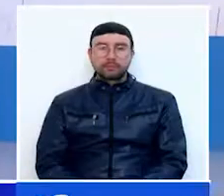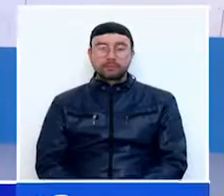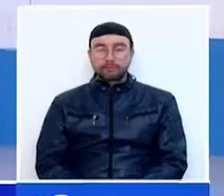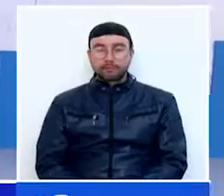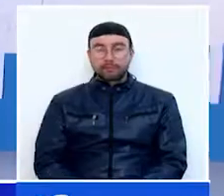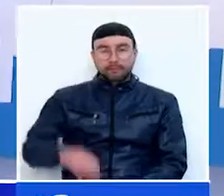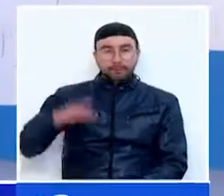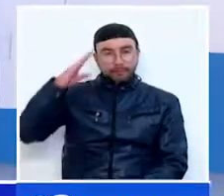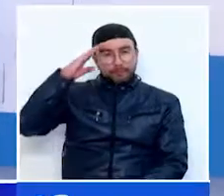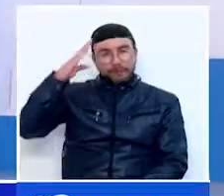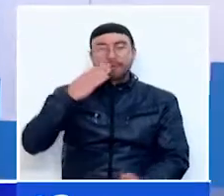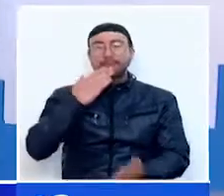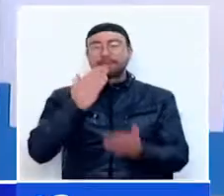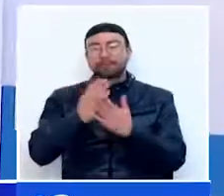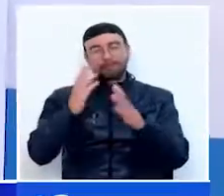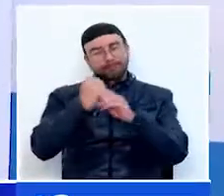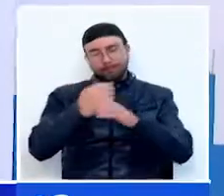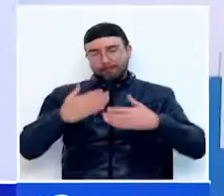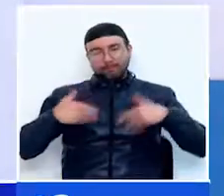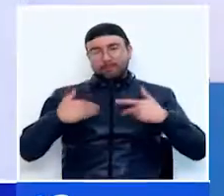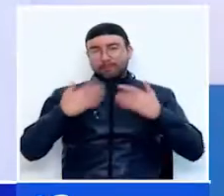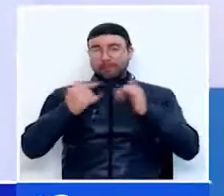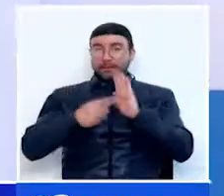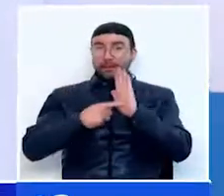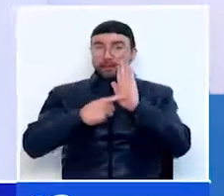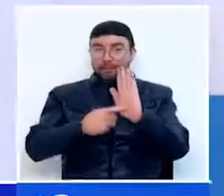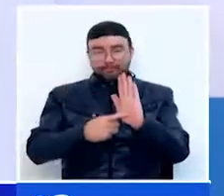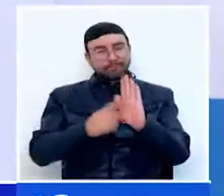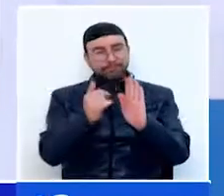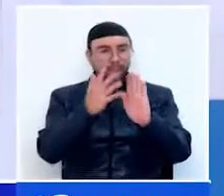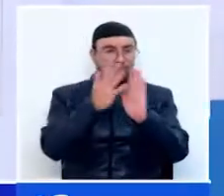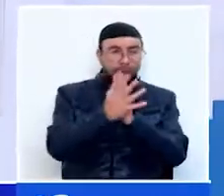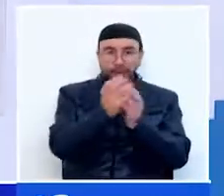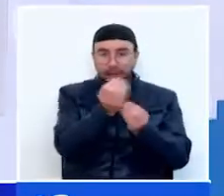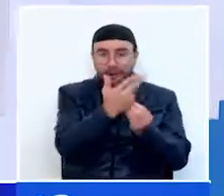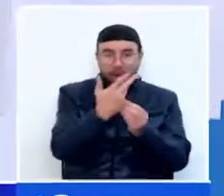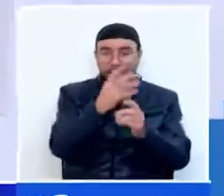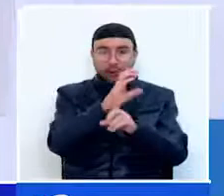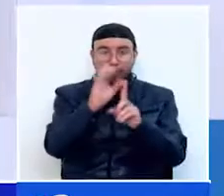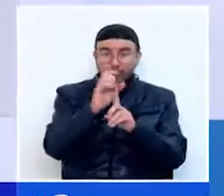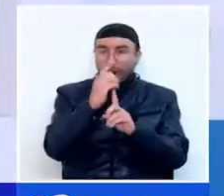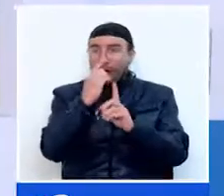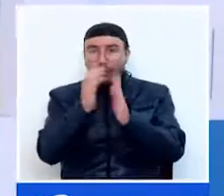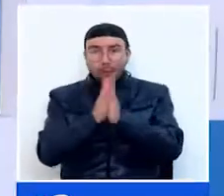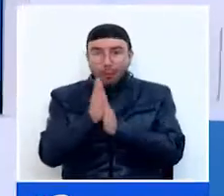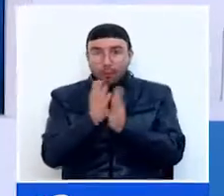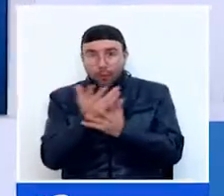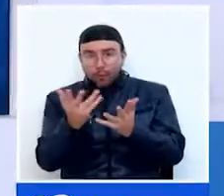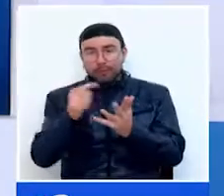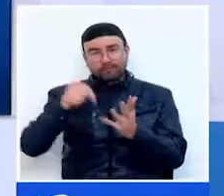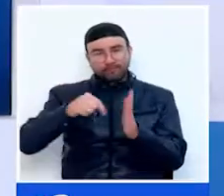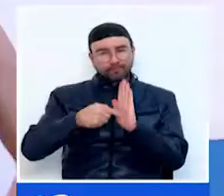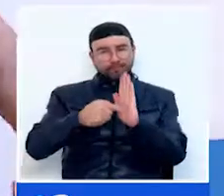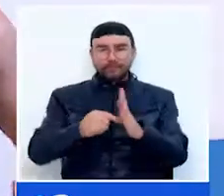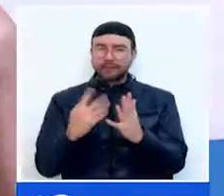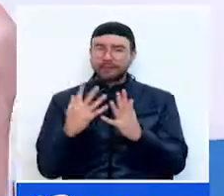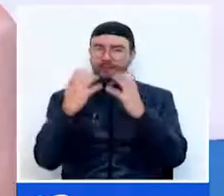Hola, muy buenas noches. Es un gusto saludarlos con información de arte, cultura y entretenimiento aquí en Sin